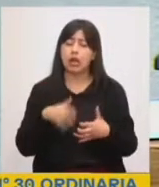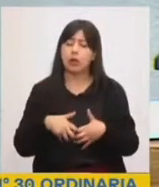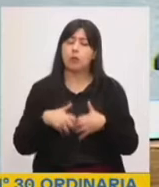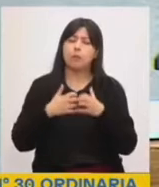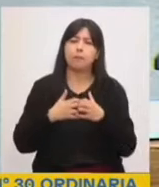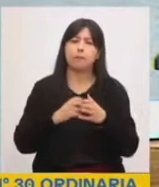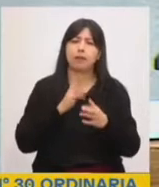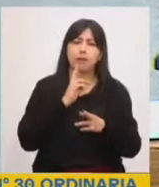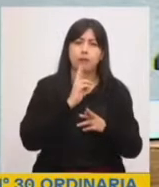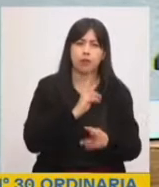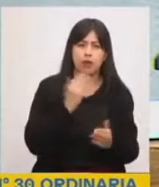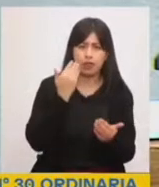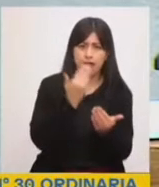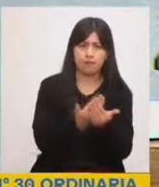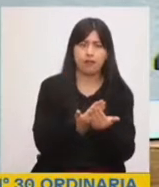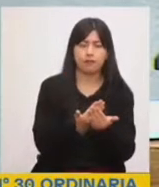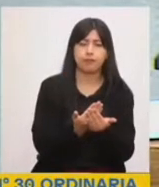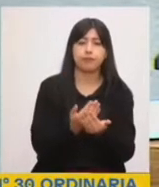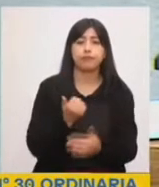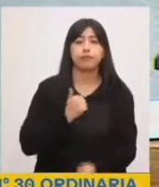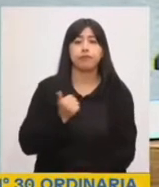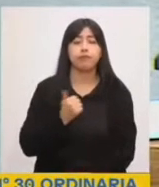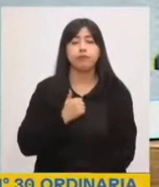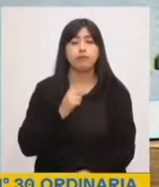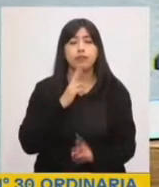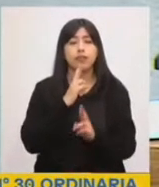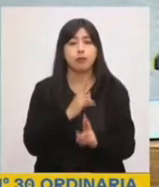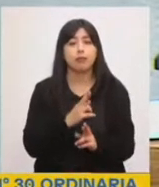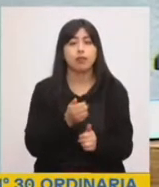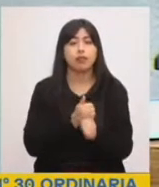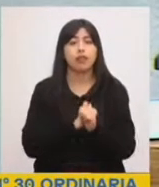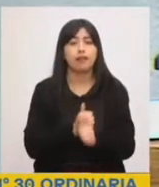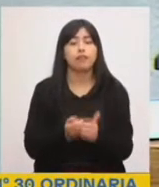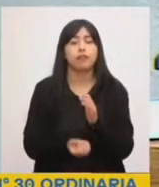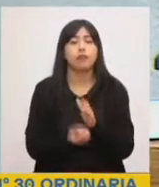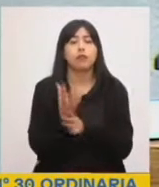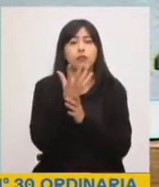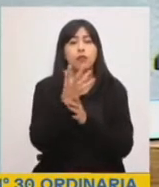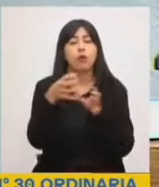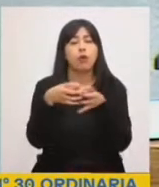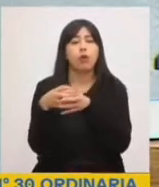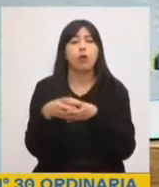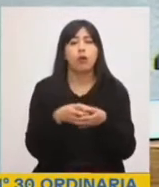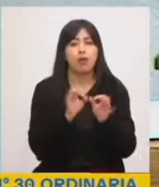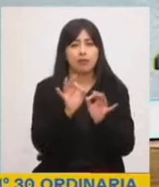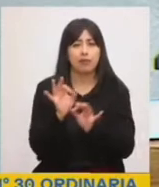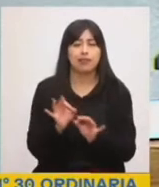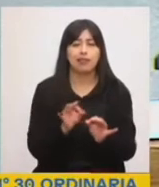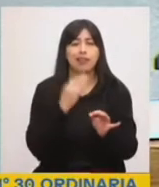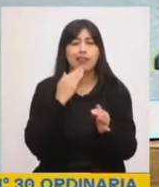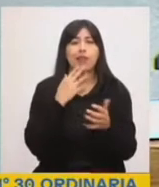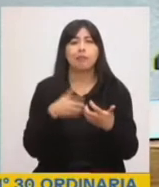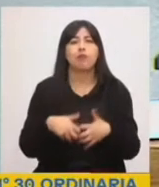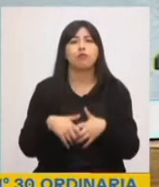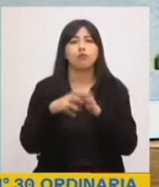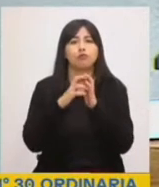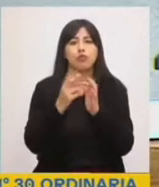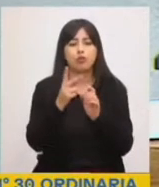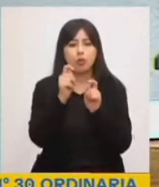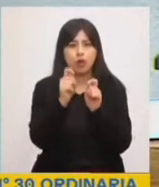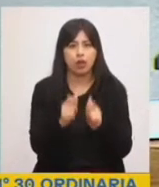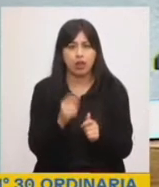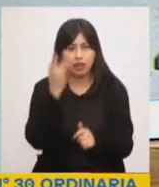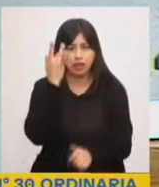y coordinadas. La PDI ha respondido a estos desafíos con la creación de brigadas especializadas y el fortalecimiento de sus capacidades de análisis